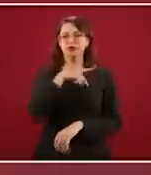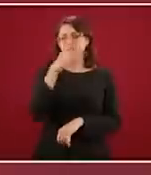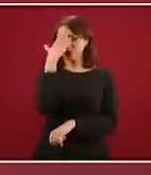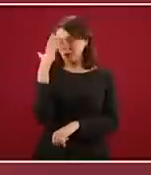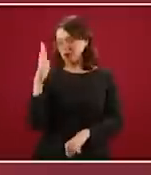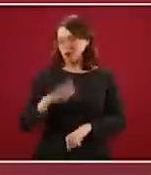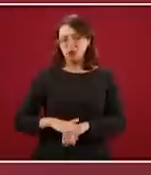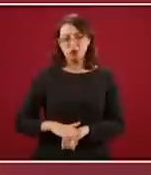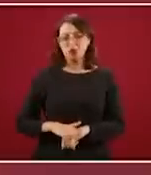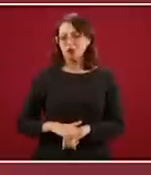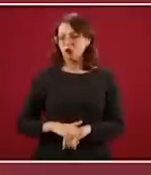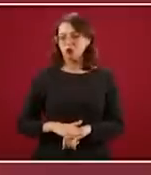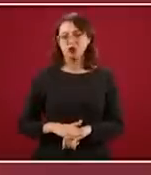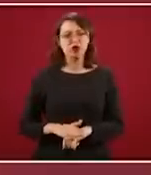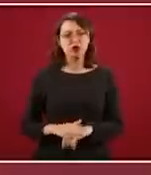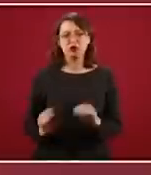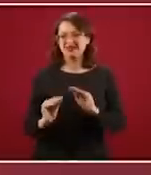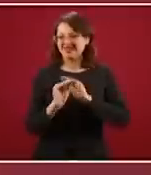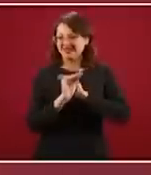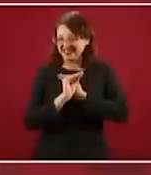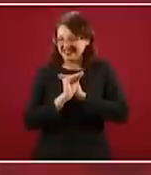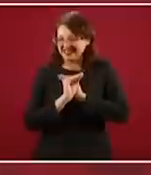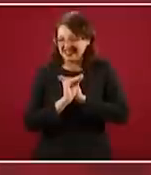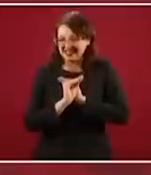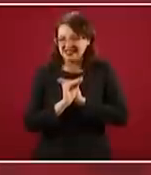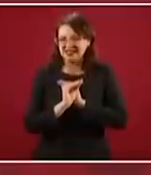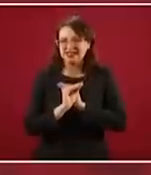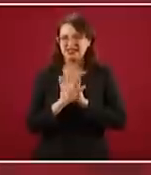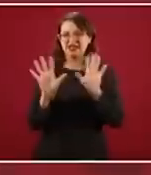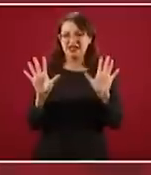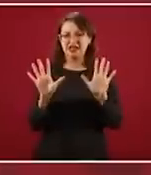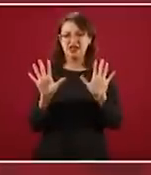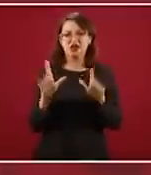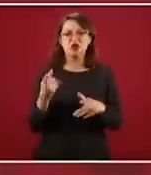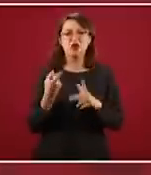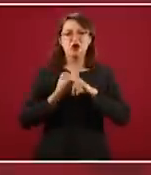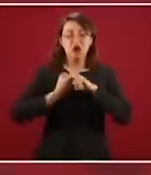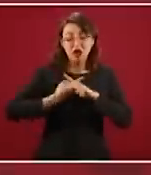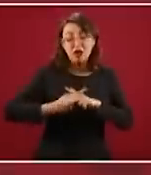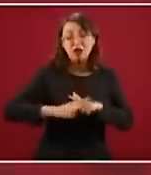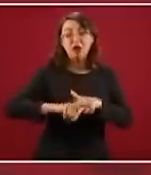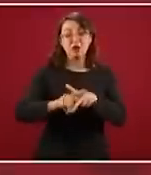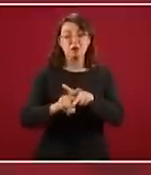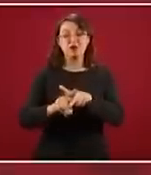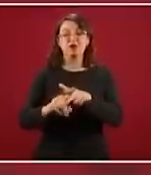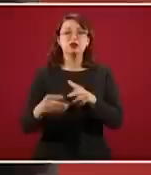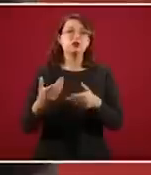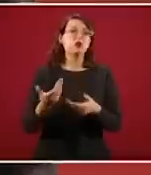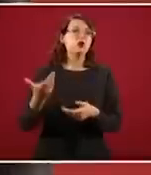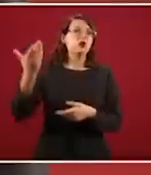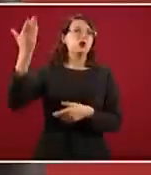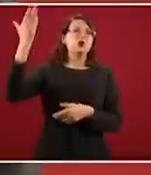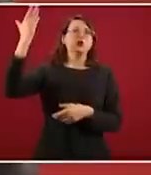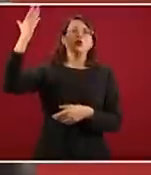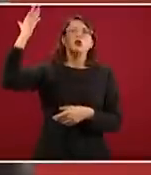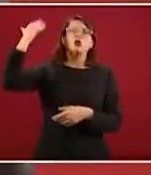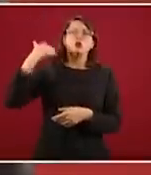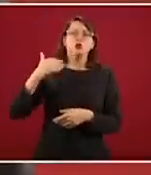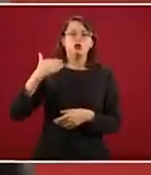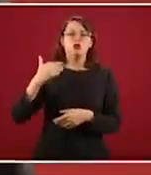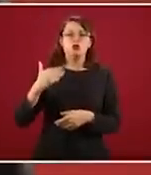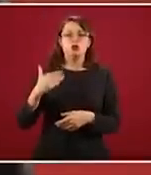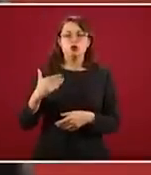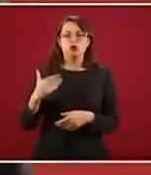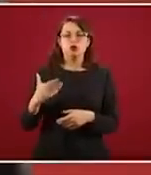muy presente cómo se empezaron a autorizar estos casinos en la época del que